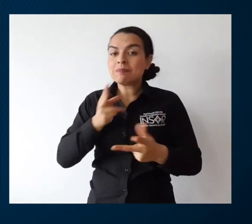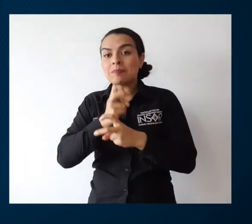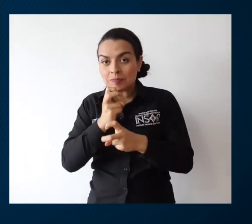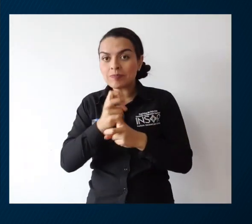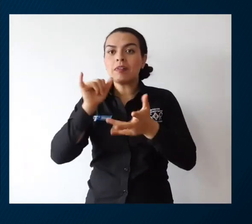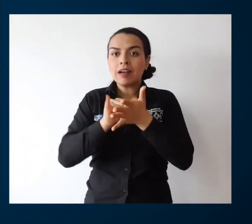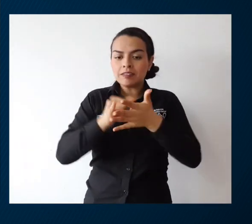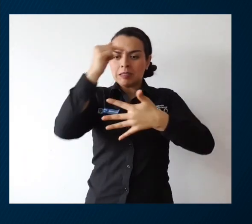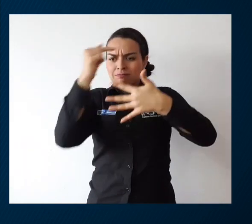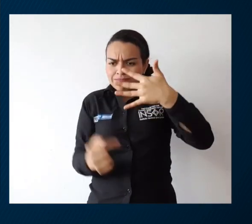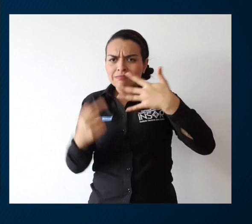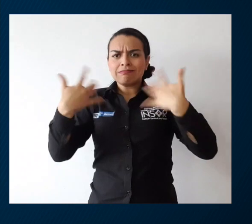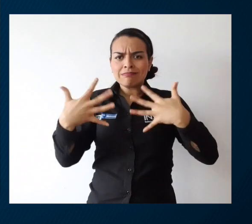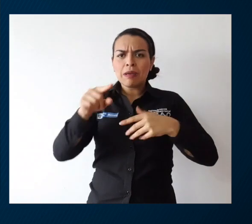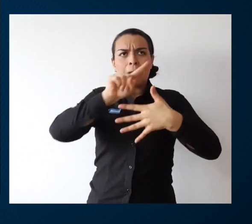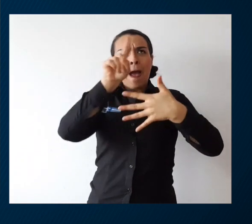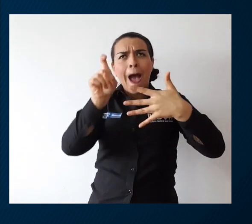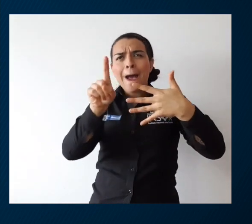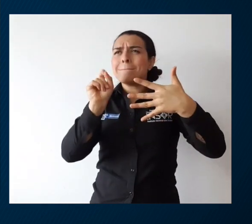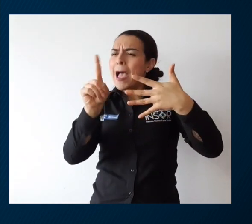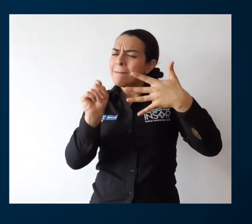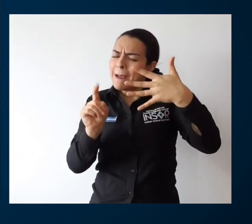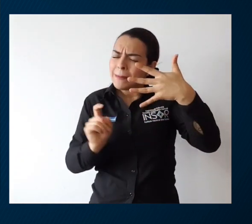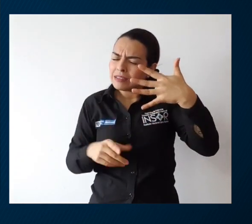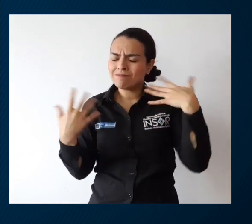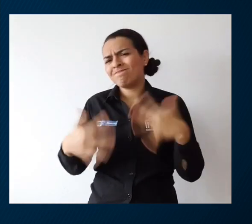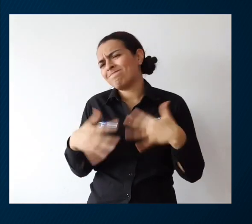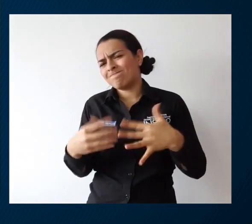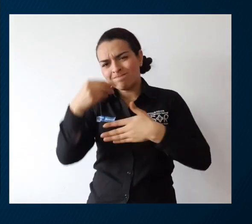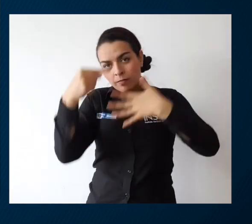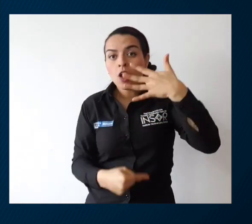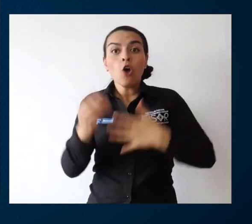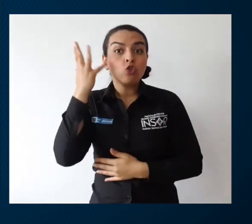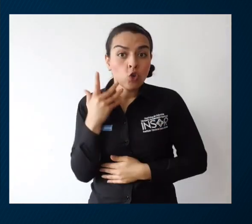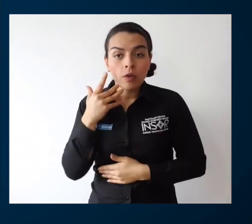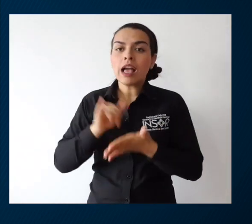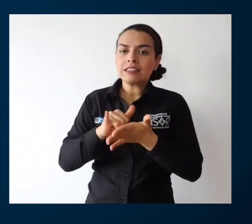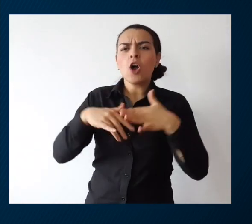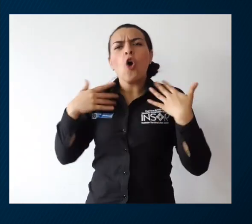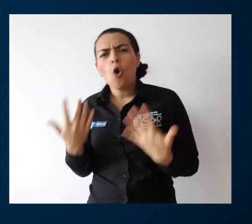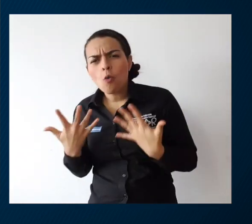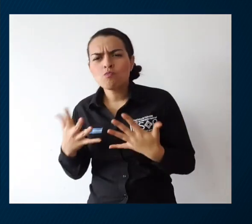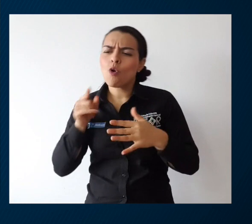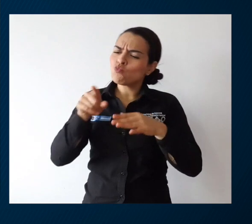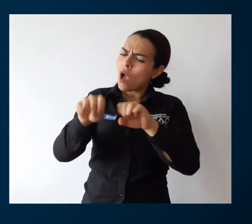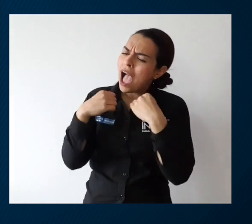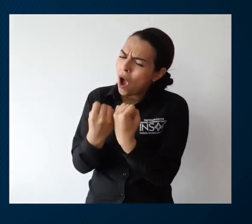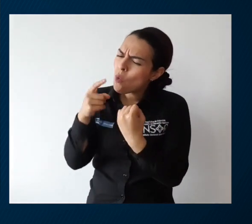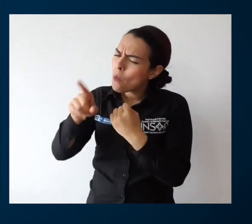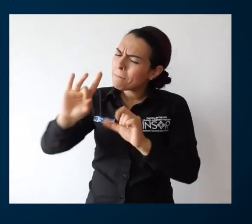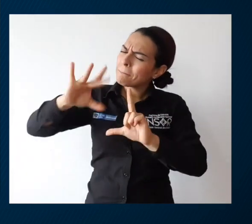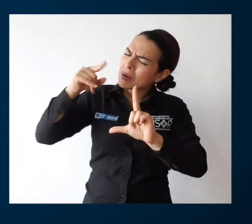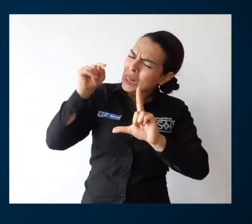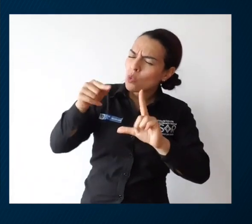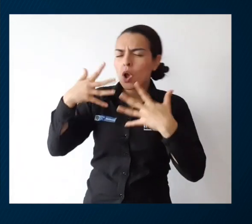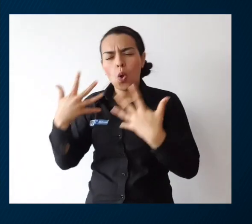Abordar muy bien esas preguntas y continuarlas abordando todos los días, cómo manejar el aula virtual, cómo estimular la participación en